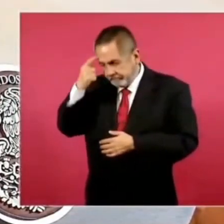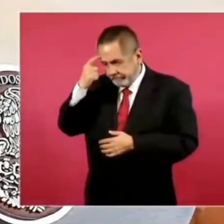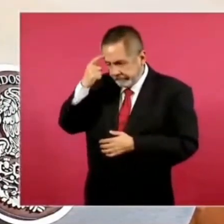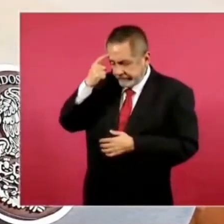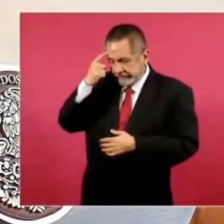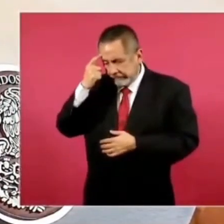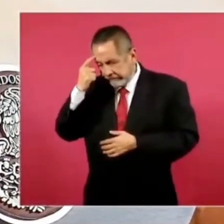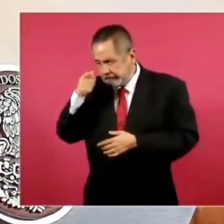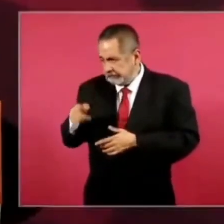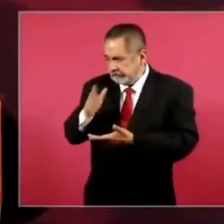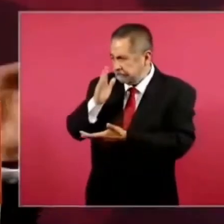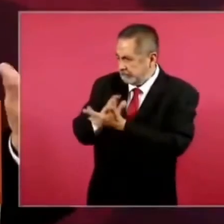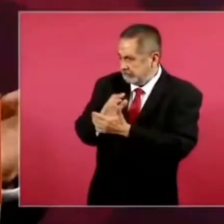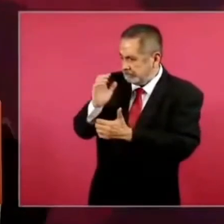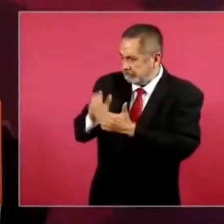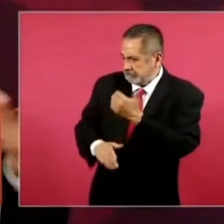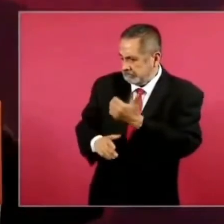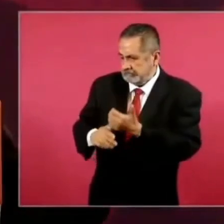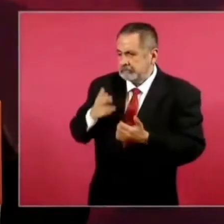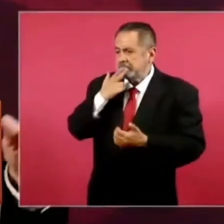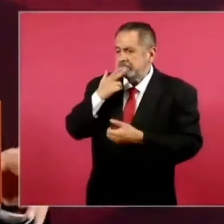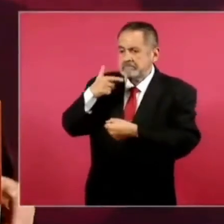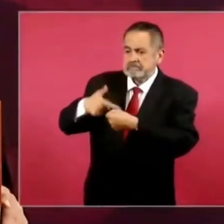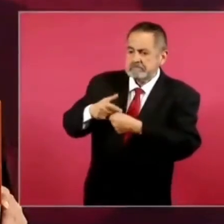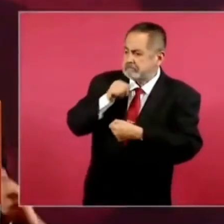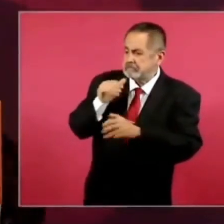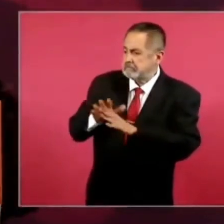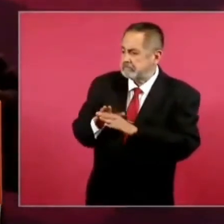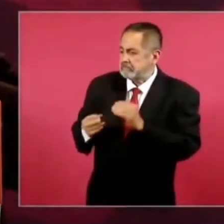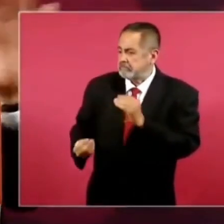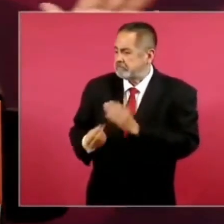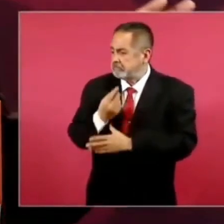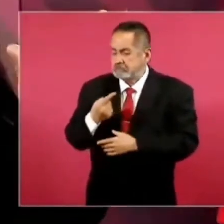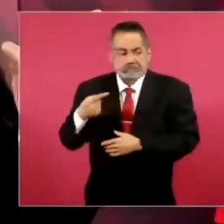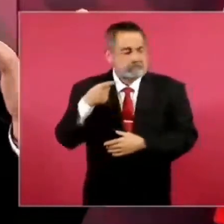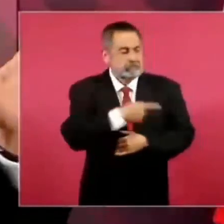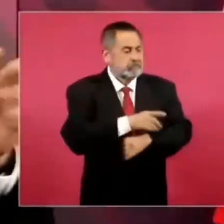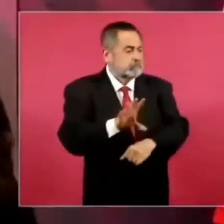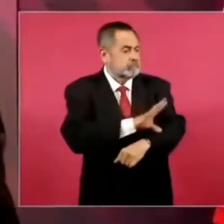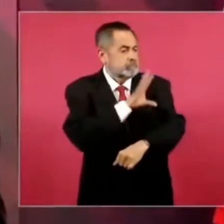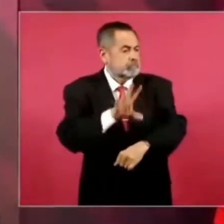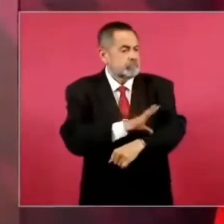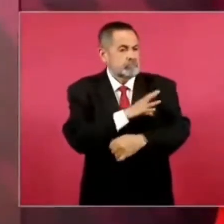de que ya no se iban a utilizar gasolinas, porque ya todo iba a ser eléctrico.